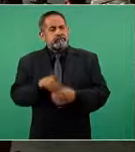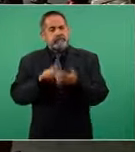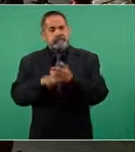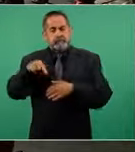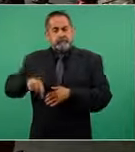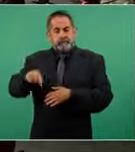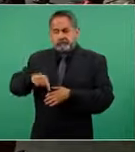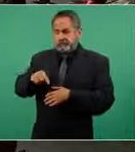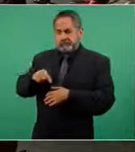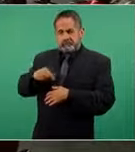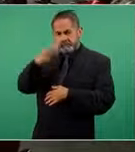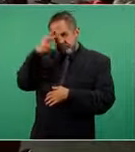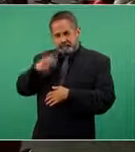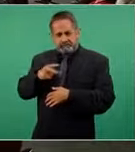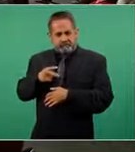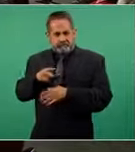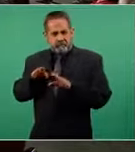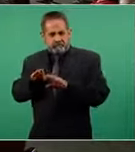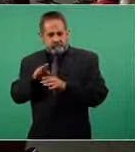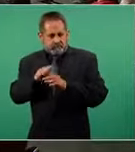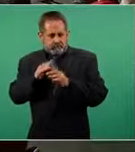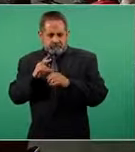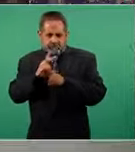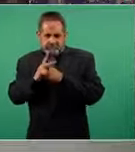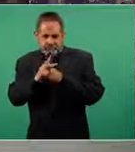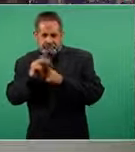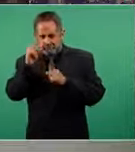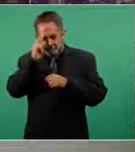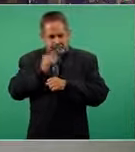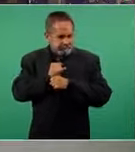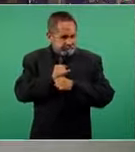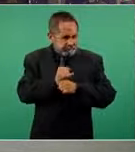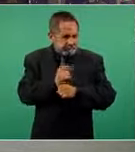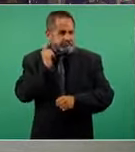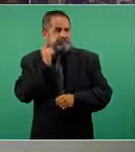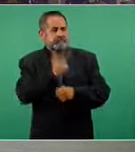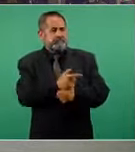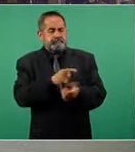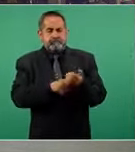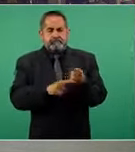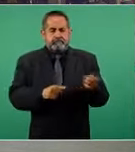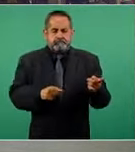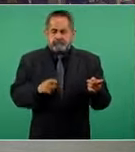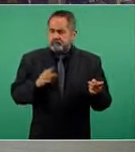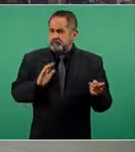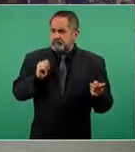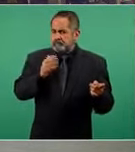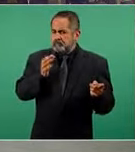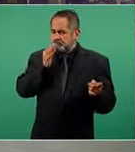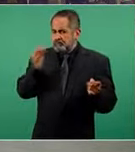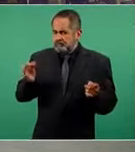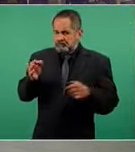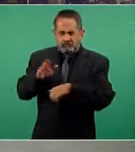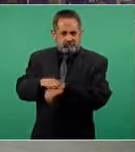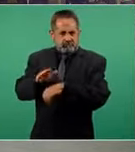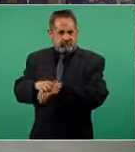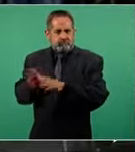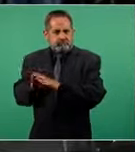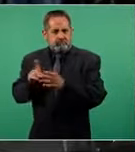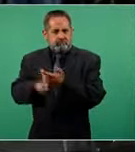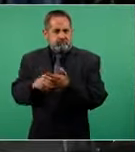país, tocando el tema de estrategia golpista que acaba de mencionar, ¿no le han advertido en algún momento de